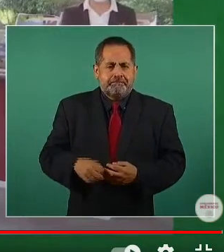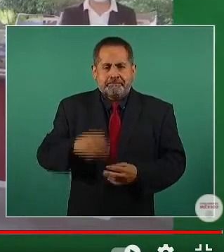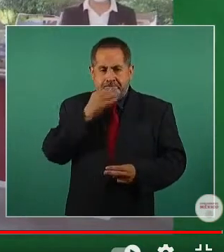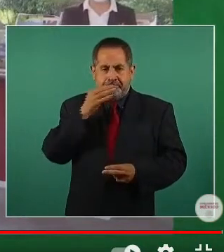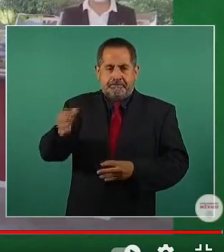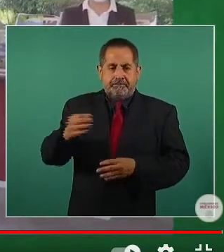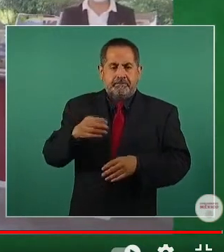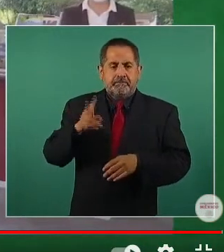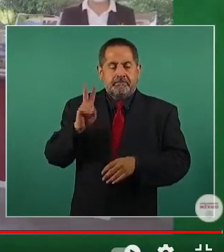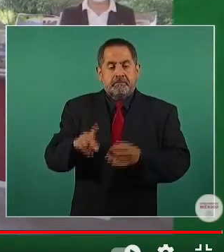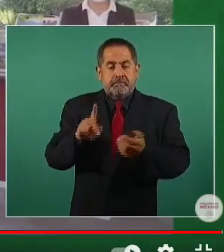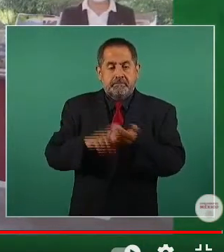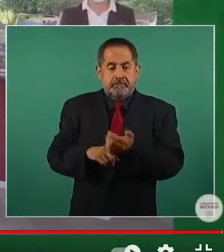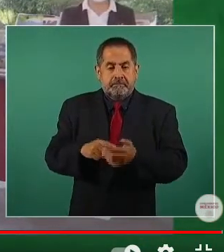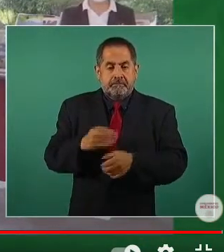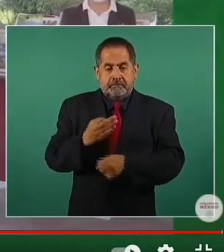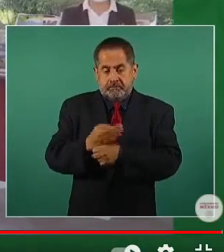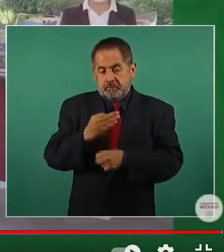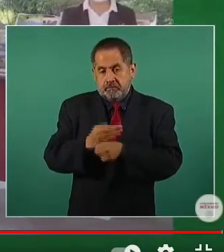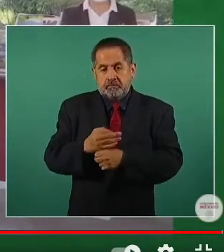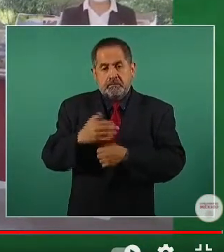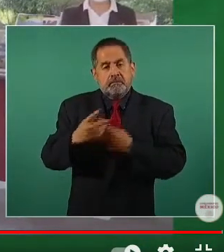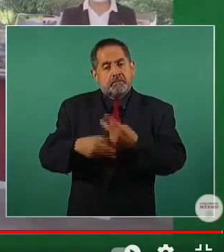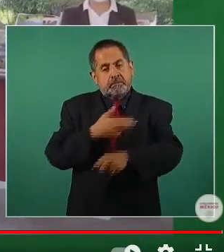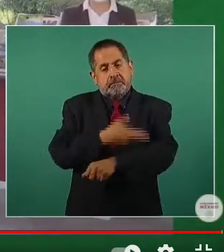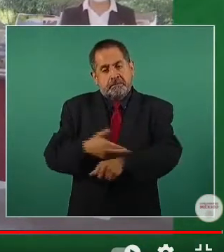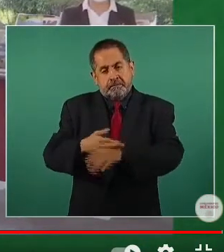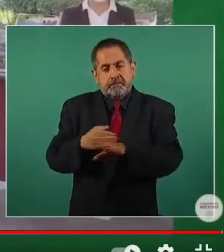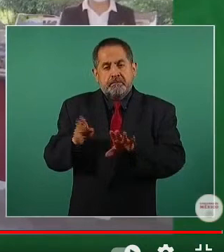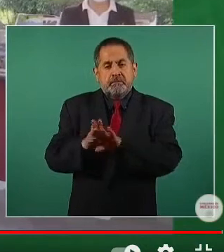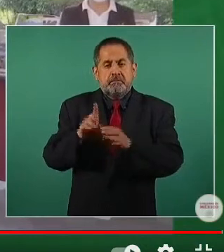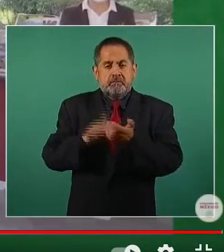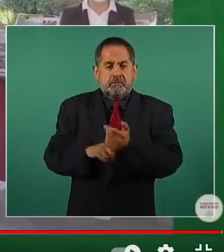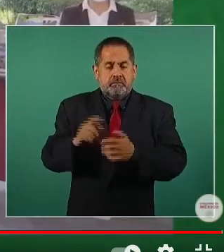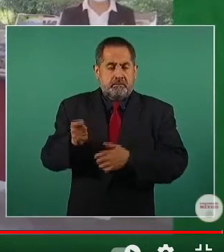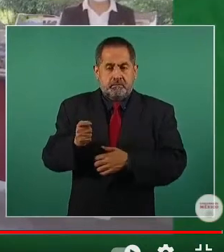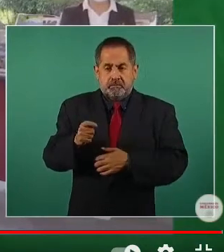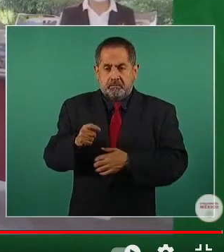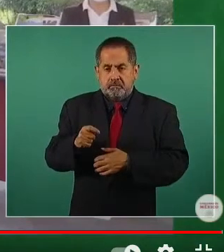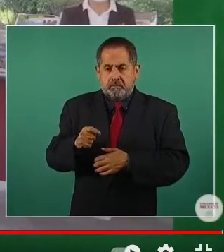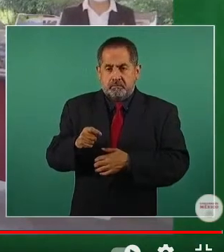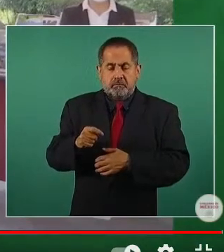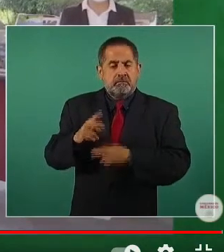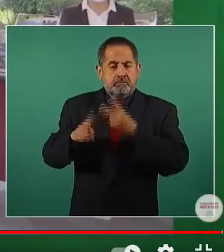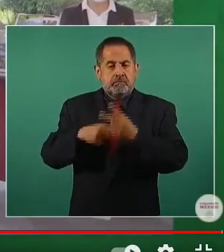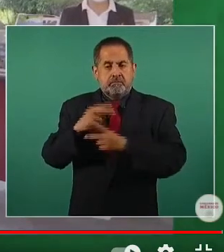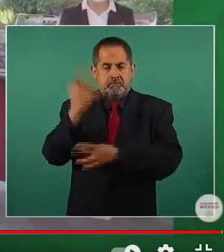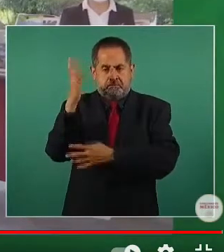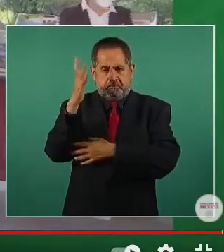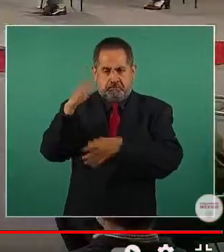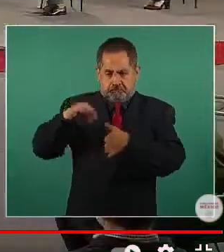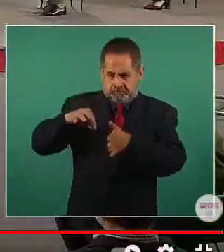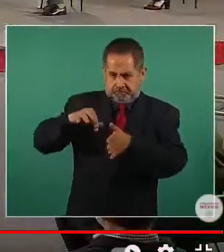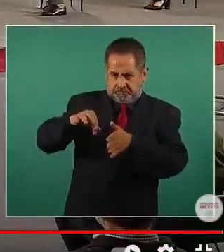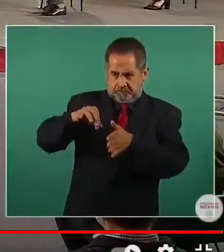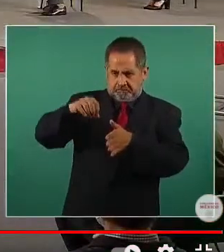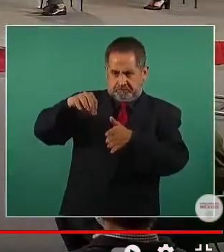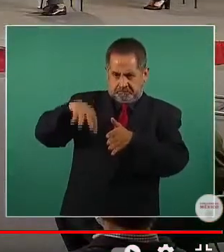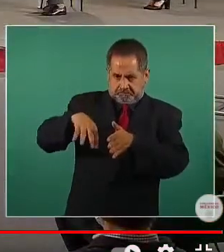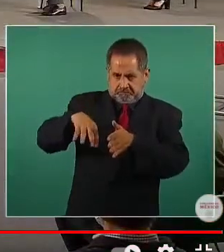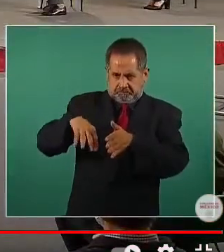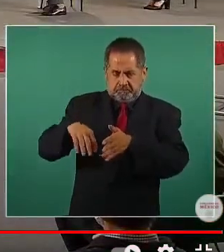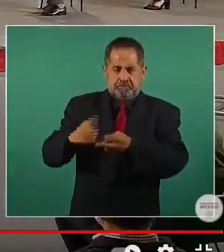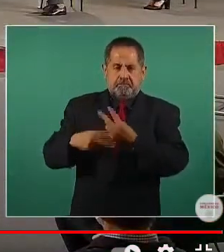que efectivamente vamos a hacer el procedimiento de el trabajo de sembrar un árbol, que ya aquí lo tenemos, así